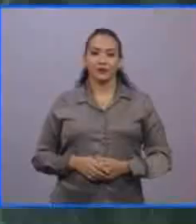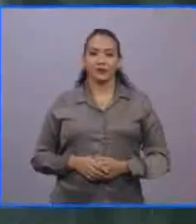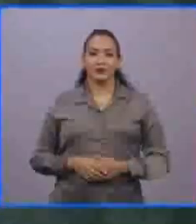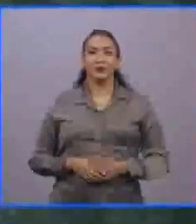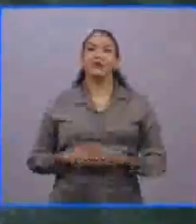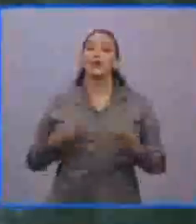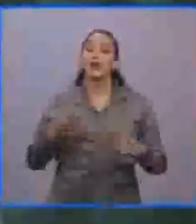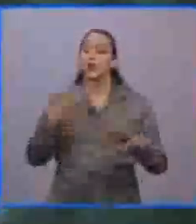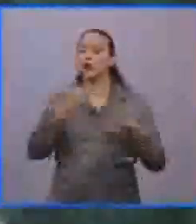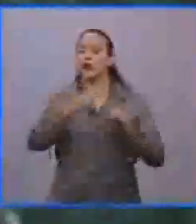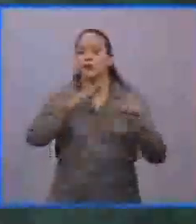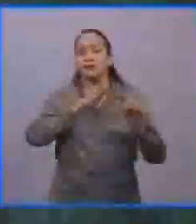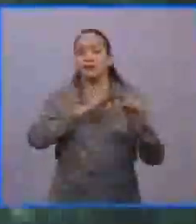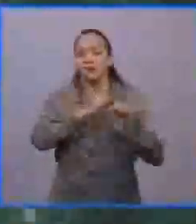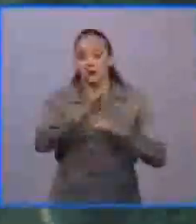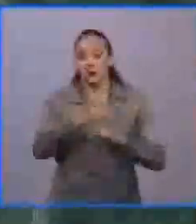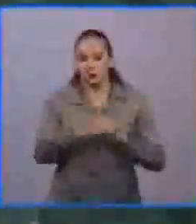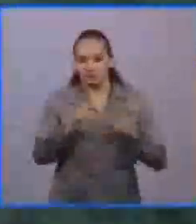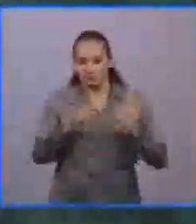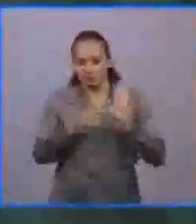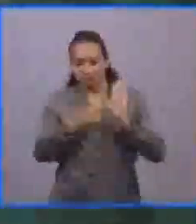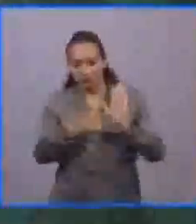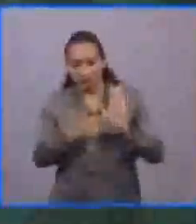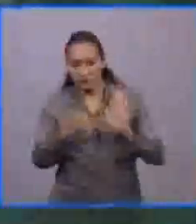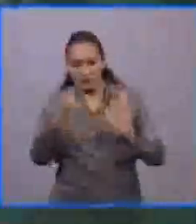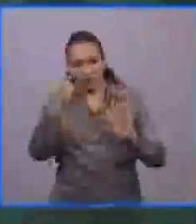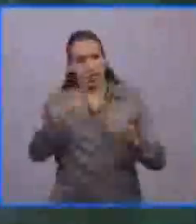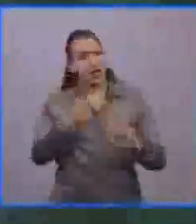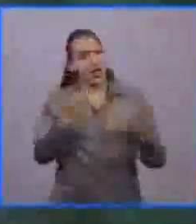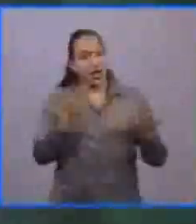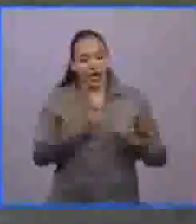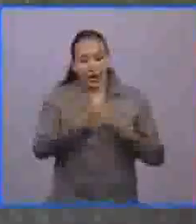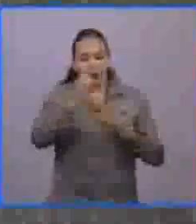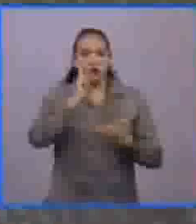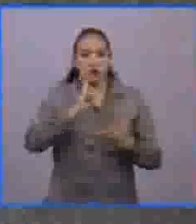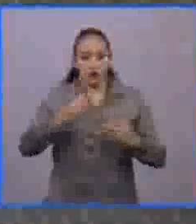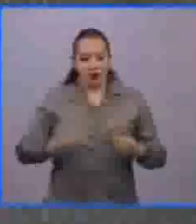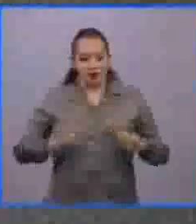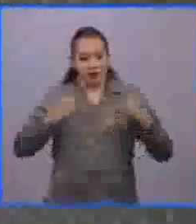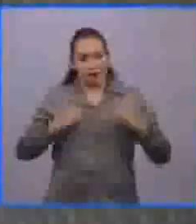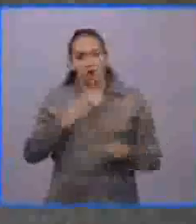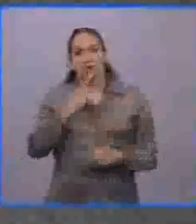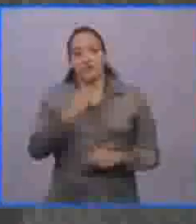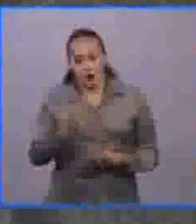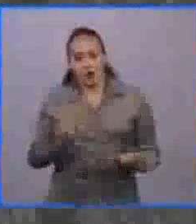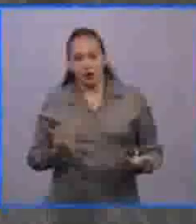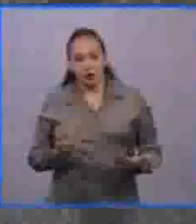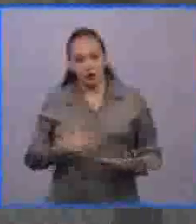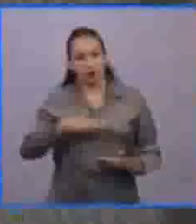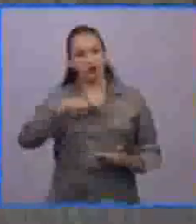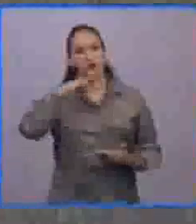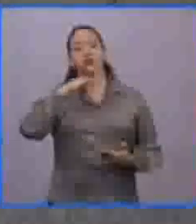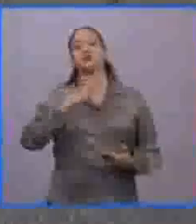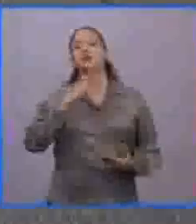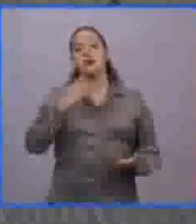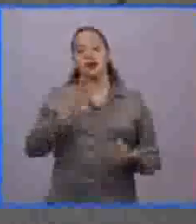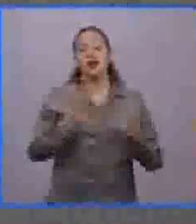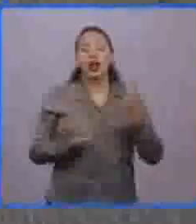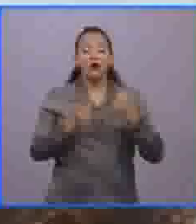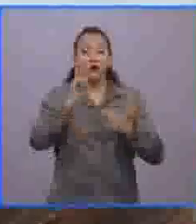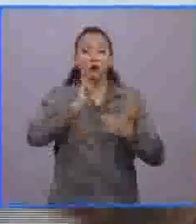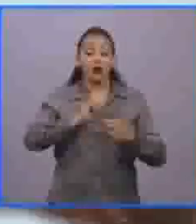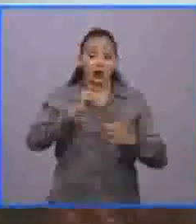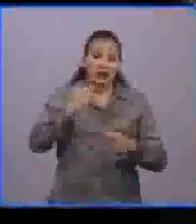Ello con el objetivo, destacaron, de dignificar la vida de las mujeres en prisión y de quienes buscan una